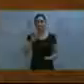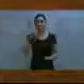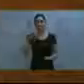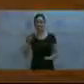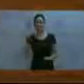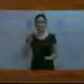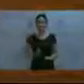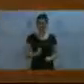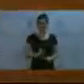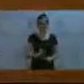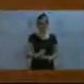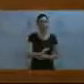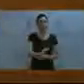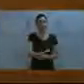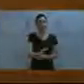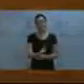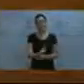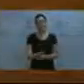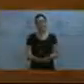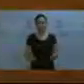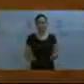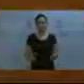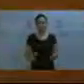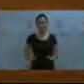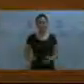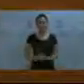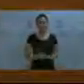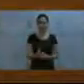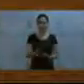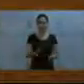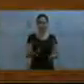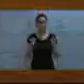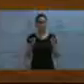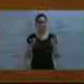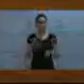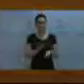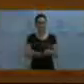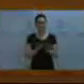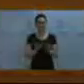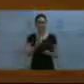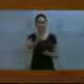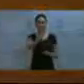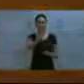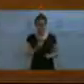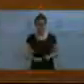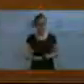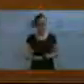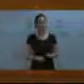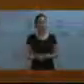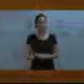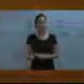tenía ningún tipo de subvención para venir a Asturias o para ir de Asturias a Stansted, y